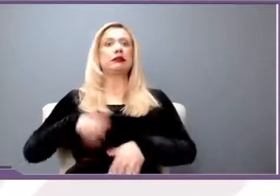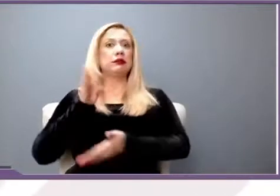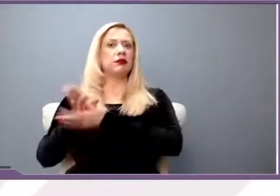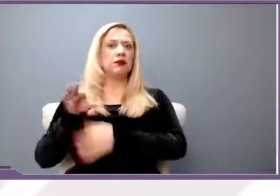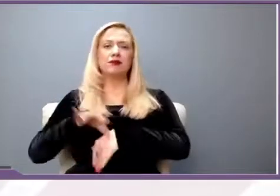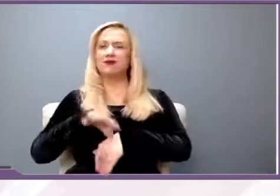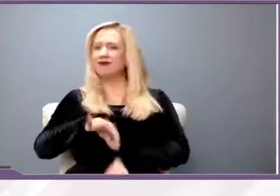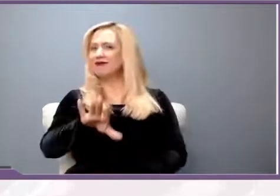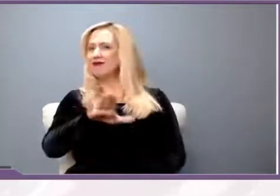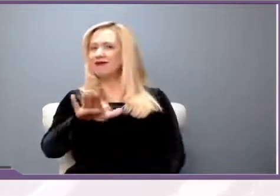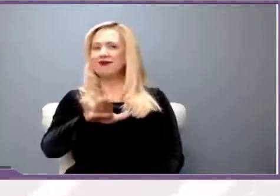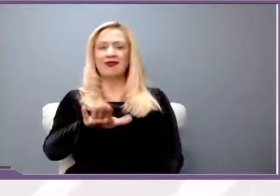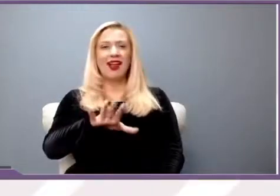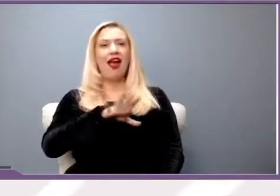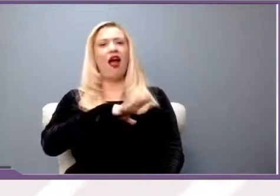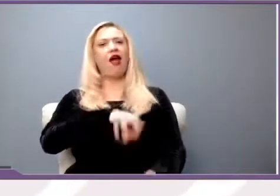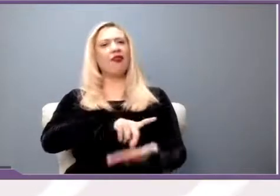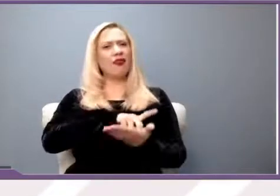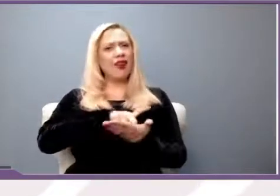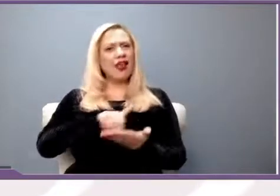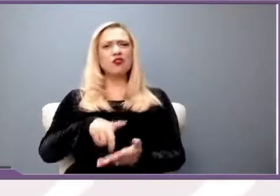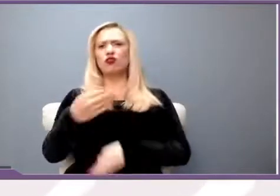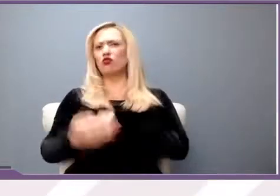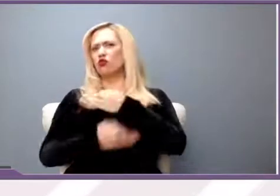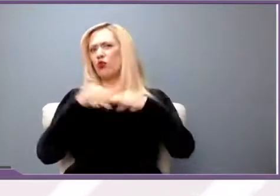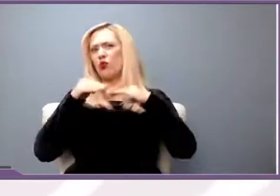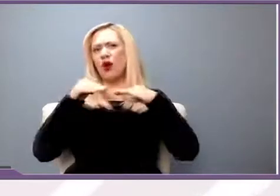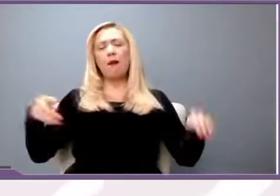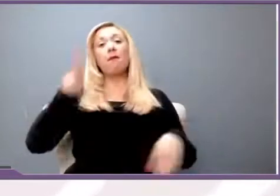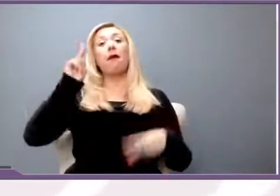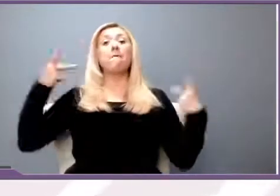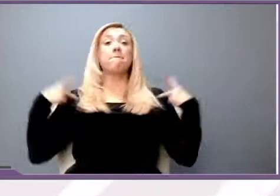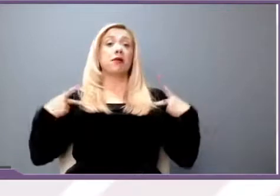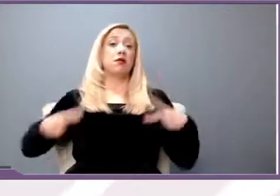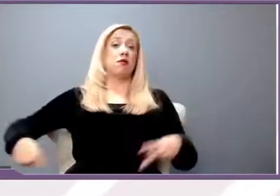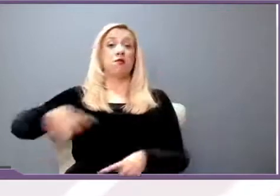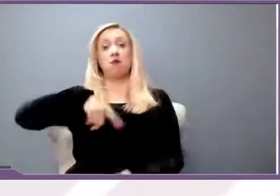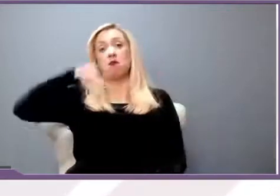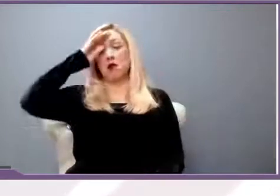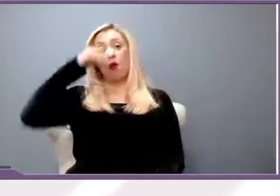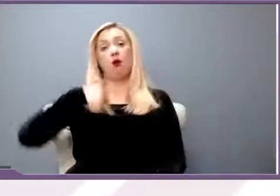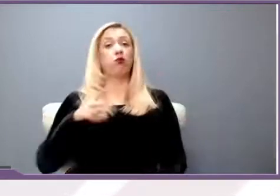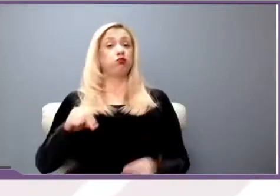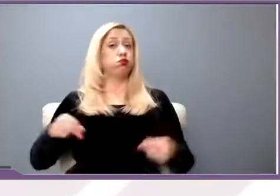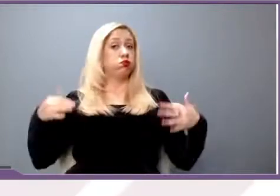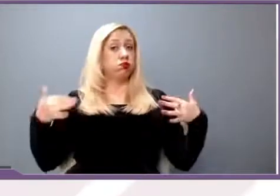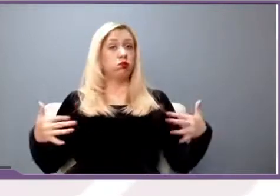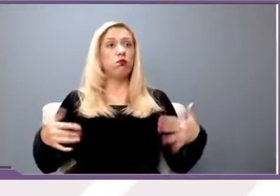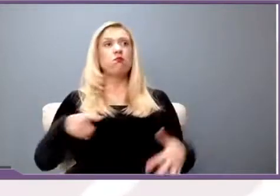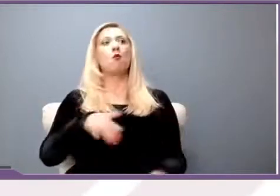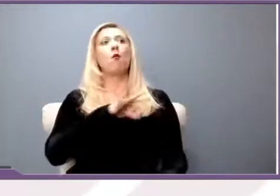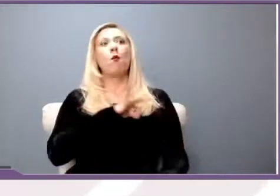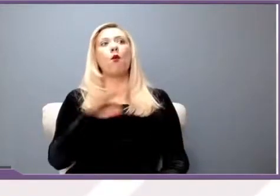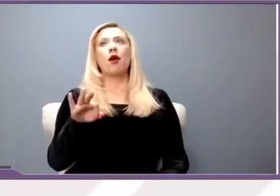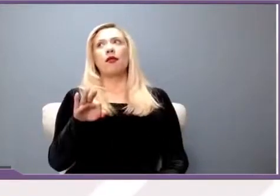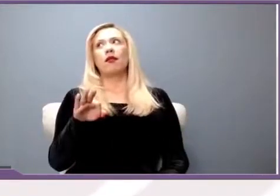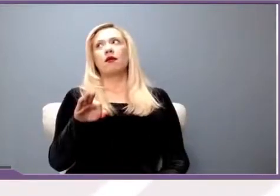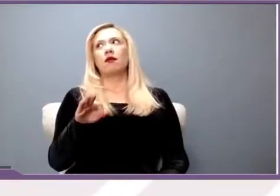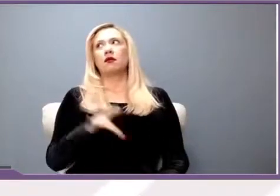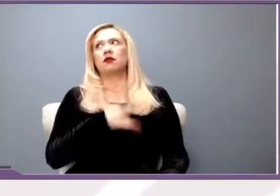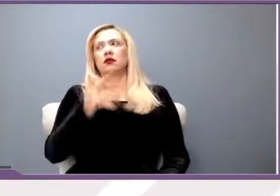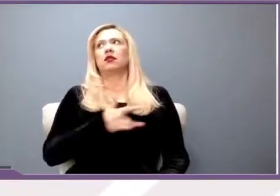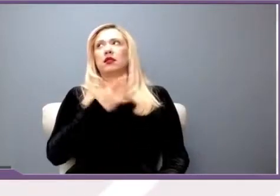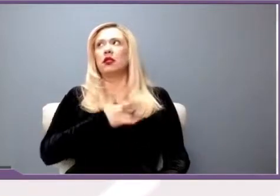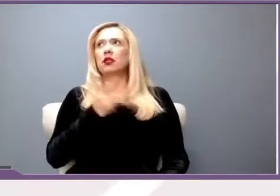nuestros derechos, pero también quiero que la gente que no se considere gorda entienda que también podría estar afectando su integridad, su